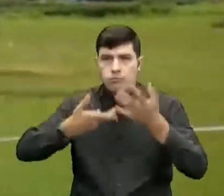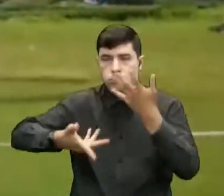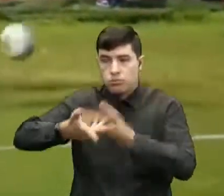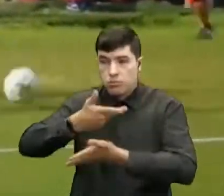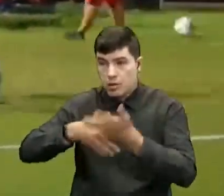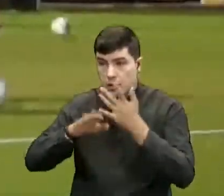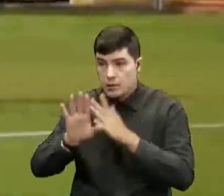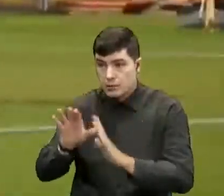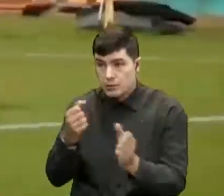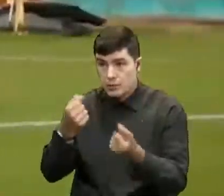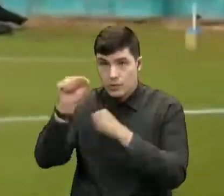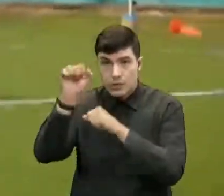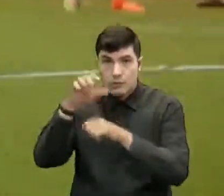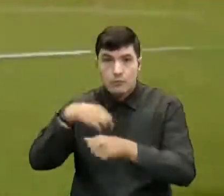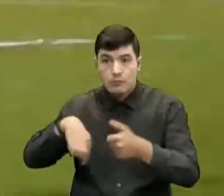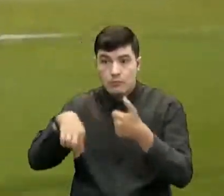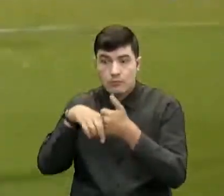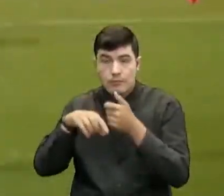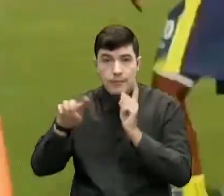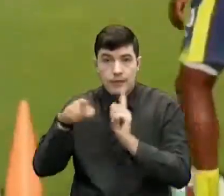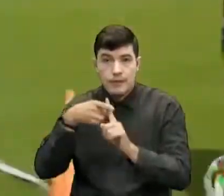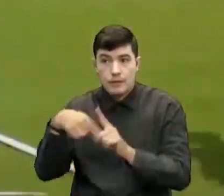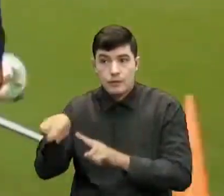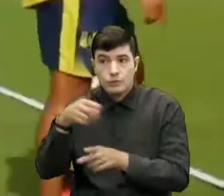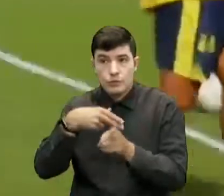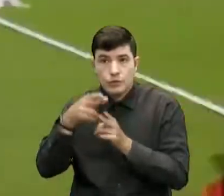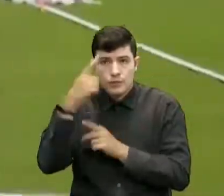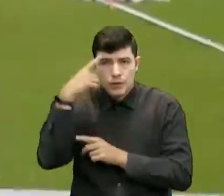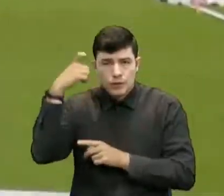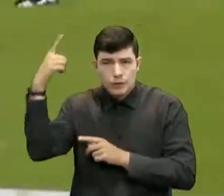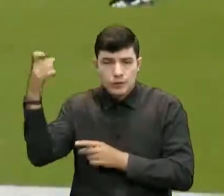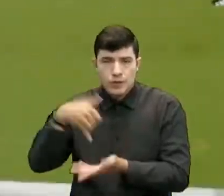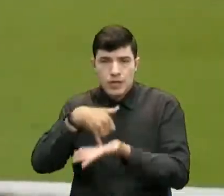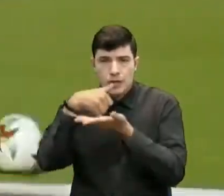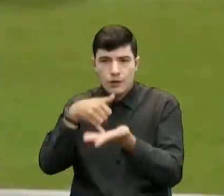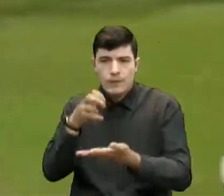Petrolera podría ser primero y acercarse cada vez más al sueño de estar en la Copa Sudamericana 2021.